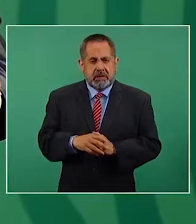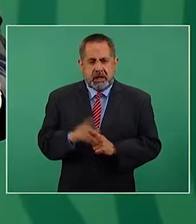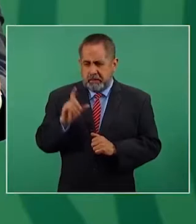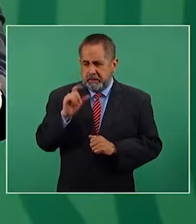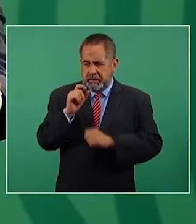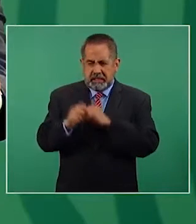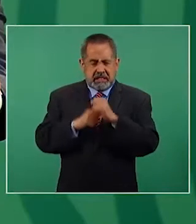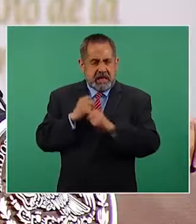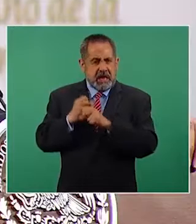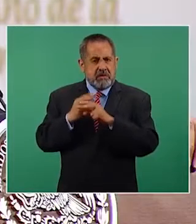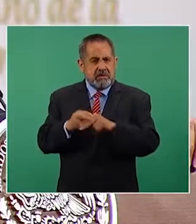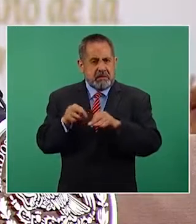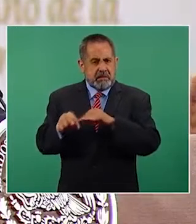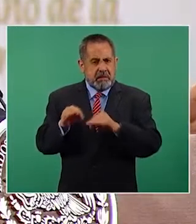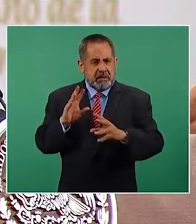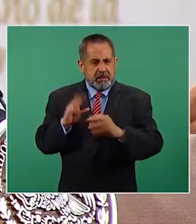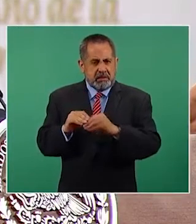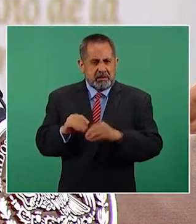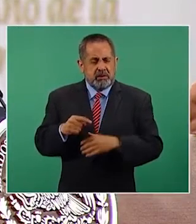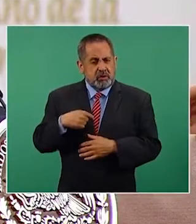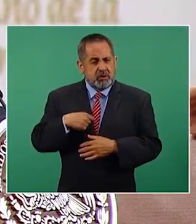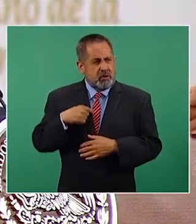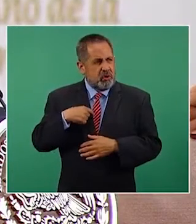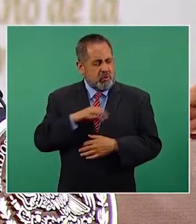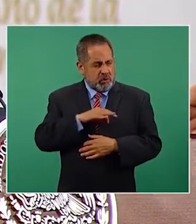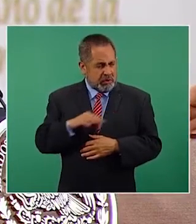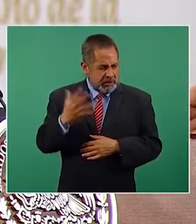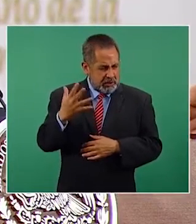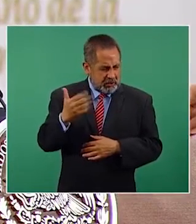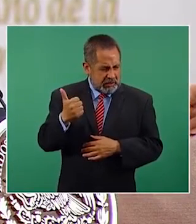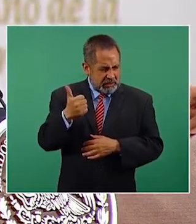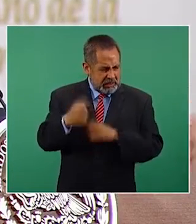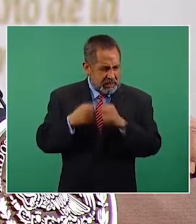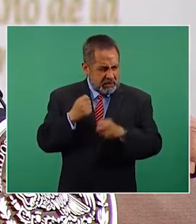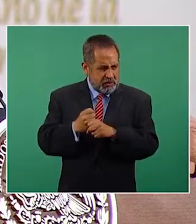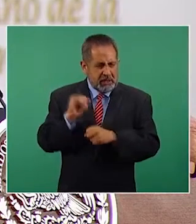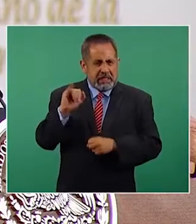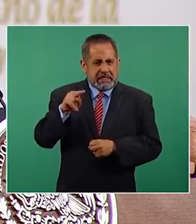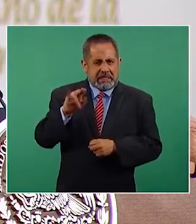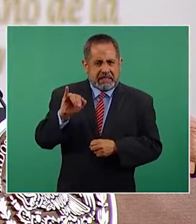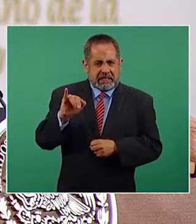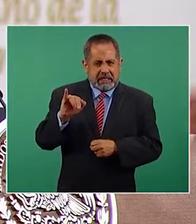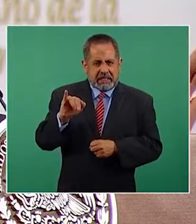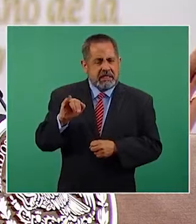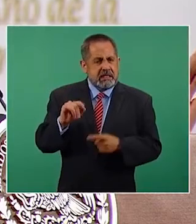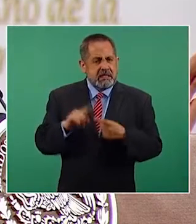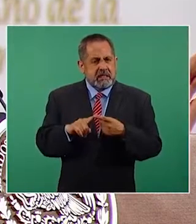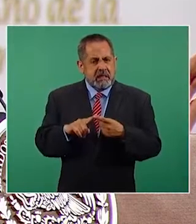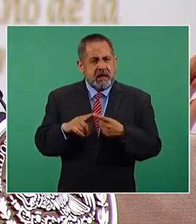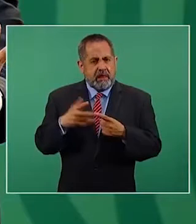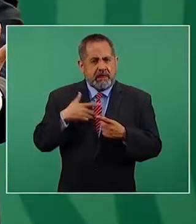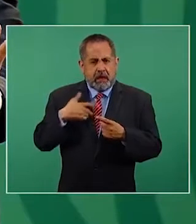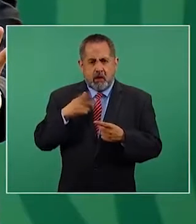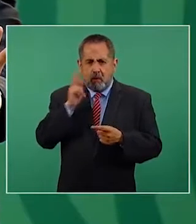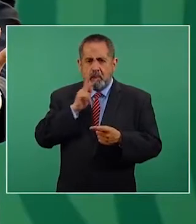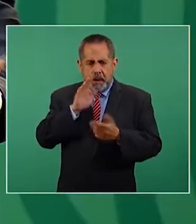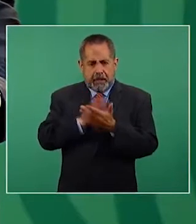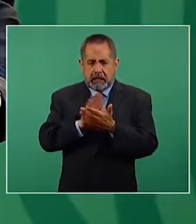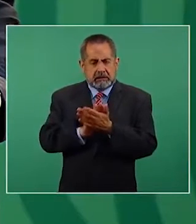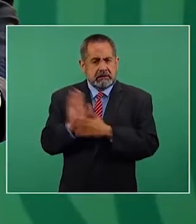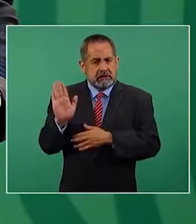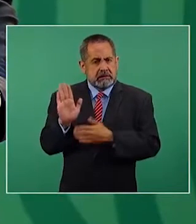20 años. Estuve como cinco o seis años en el INI. Tengo mis comprobantes de